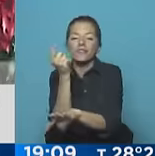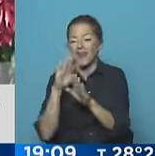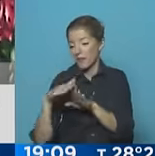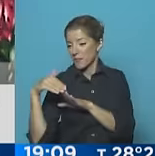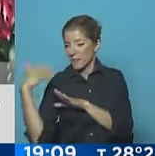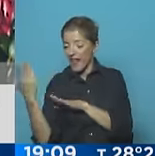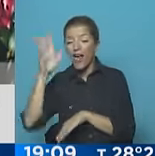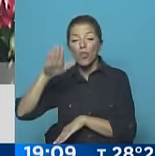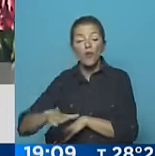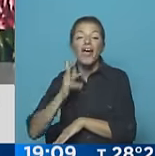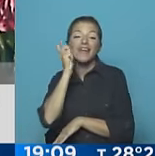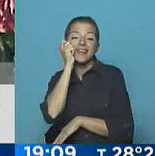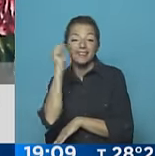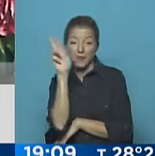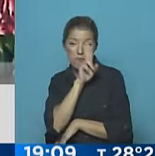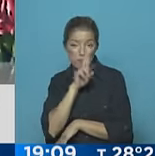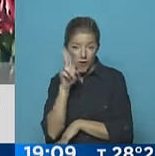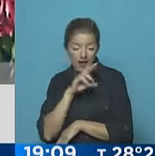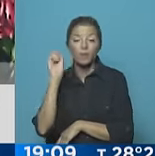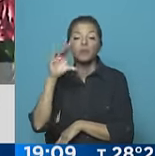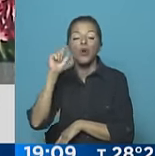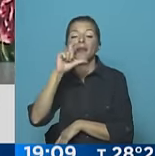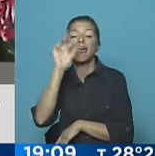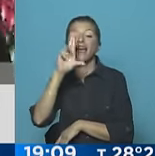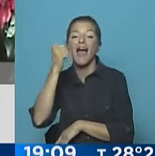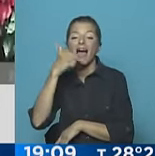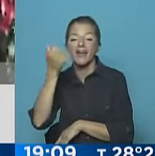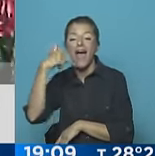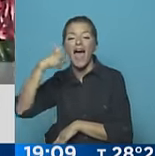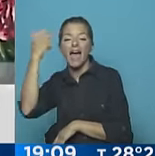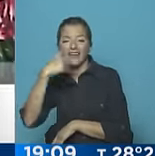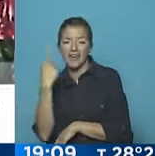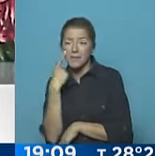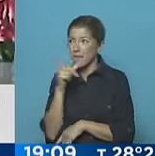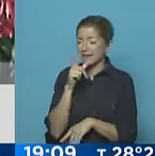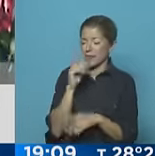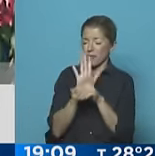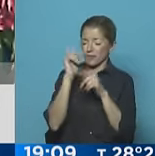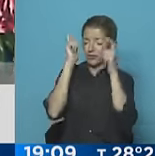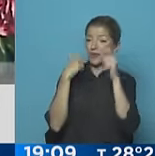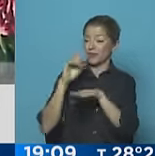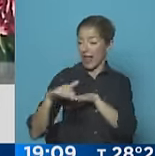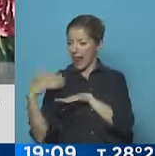lado a mi nieta, Clara Anaí. Parece mentira decir que tenerla aquí a mi lado.